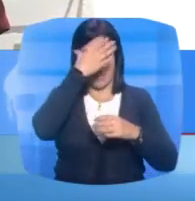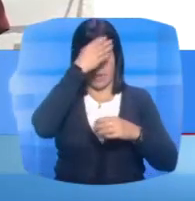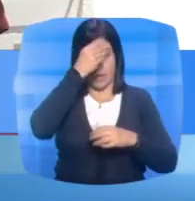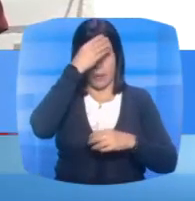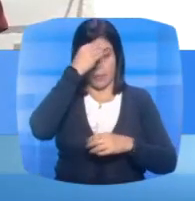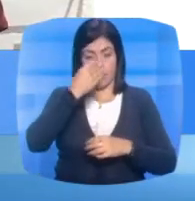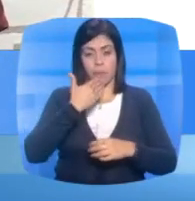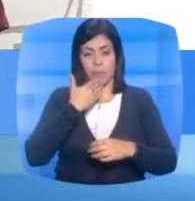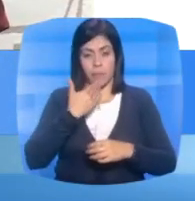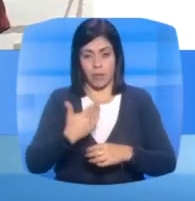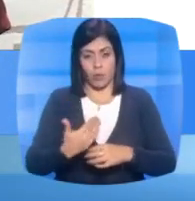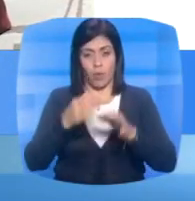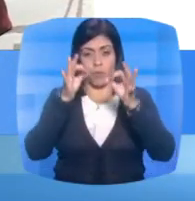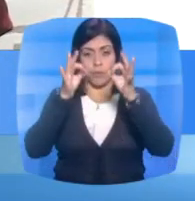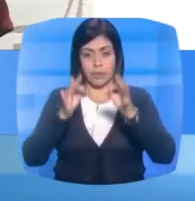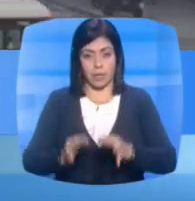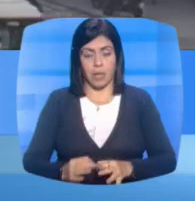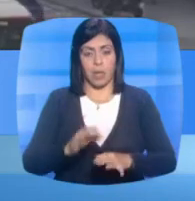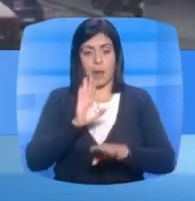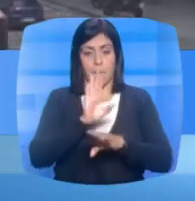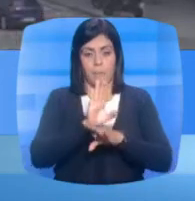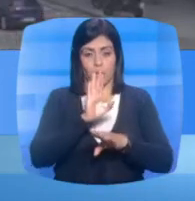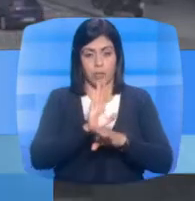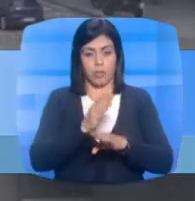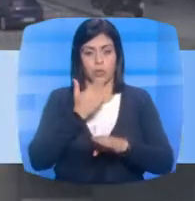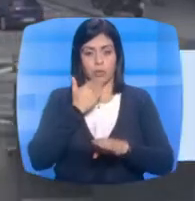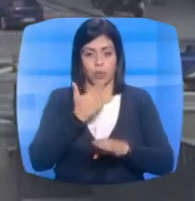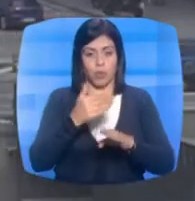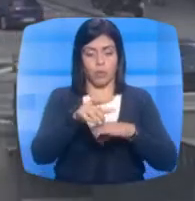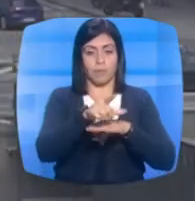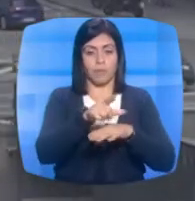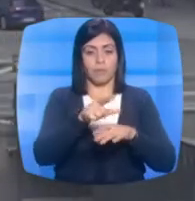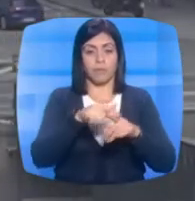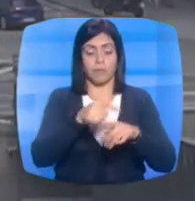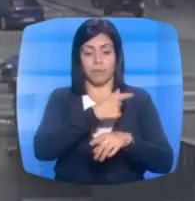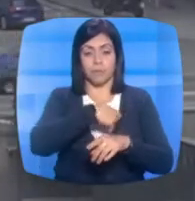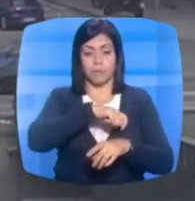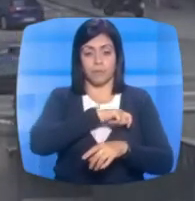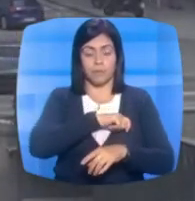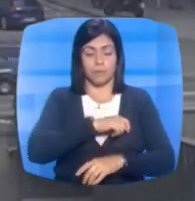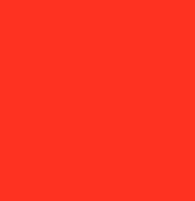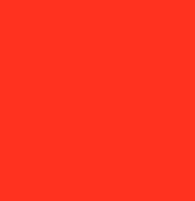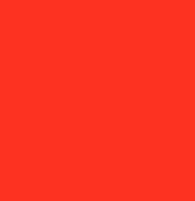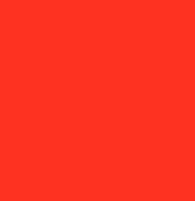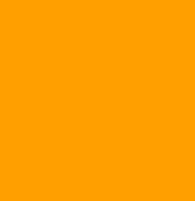Urrutia solicitó formalmente su petición de asilo en el país europeo.